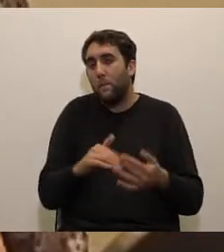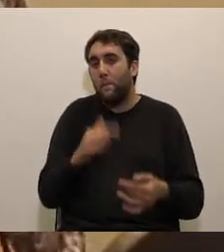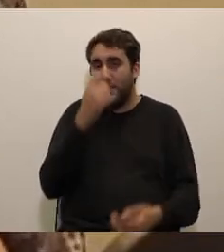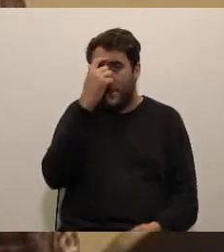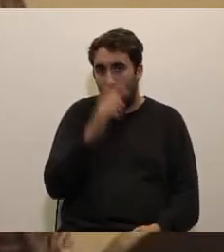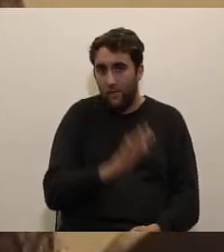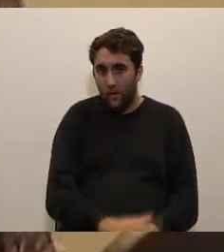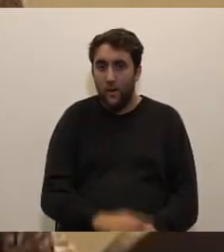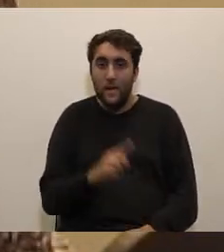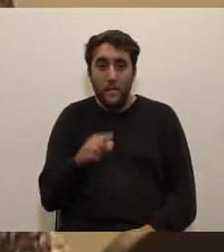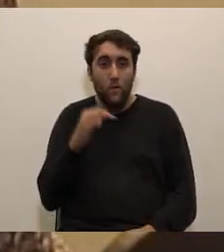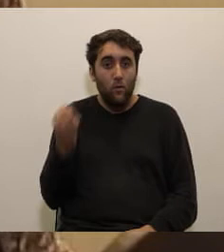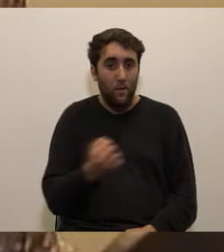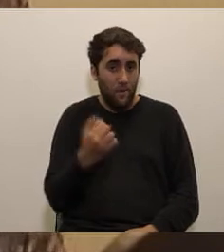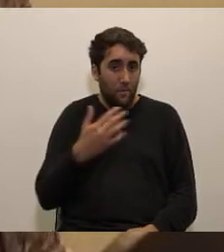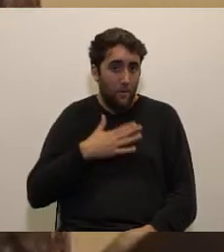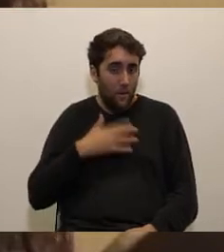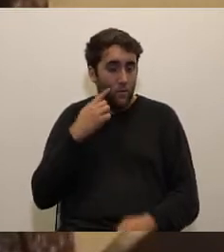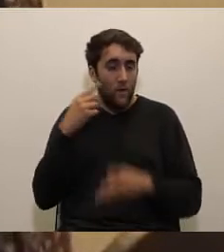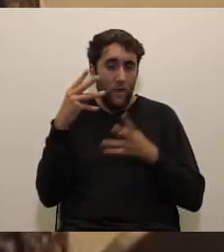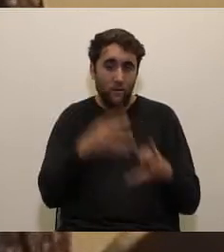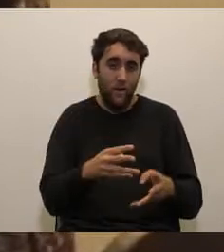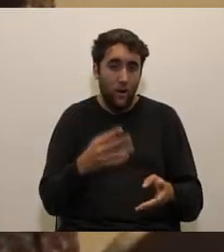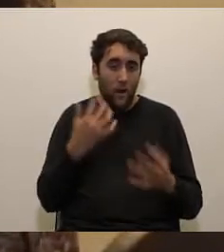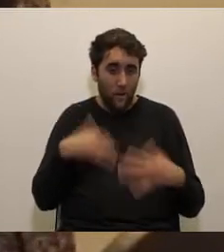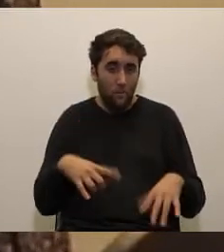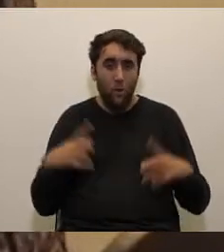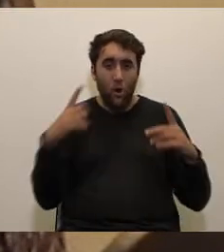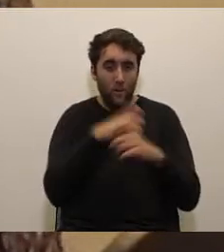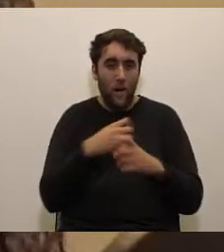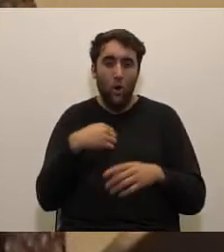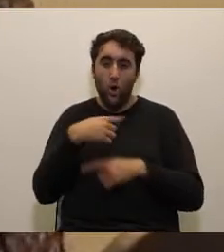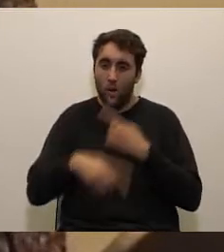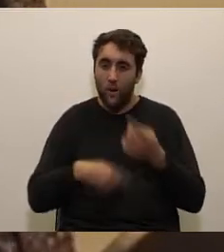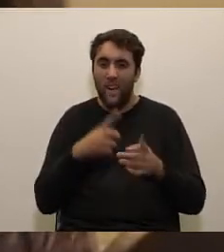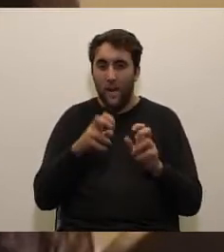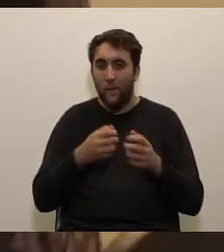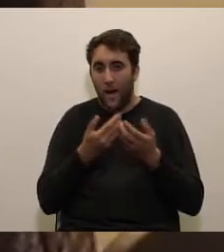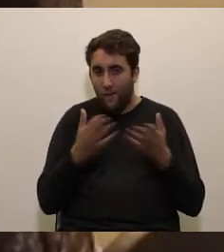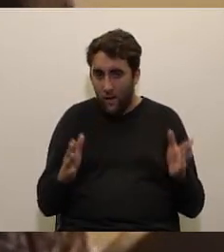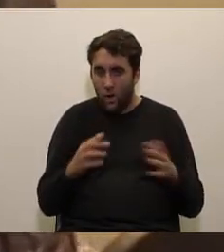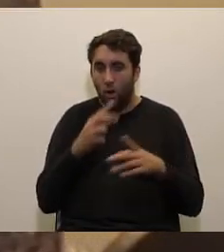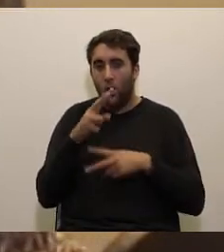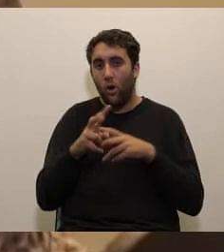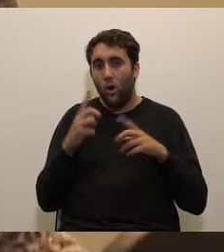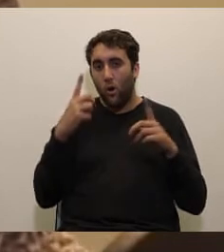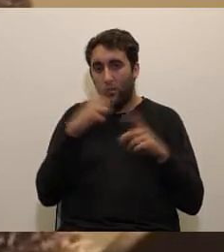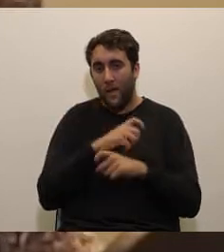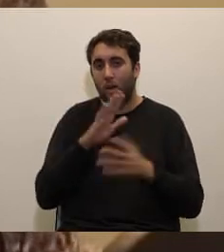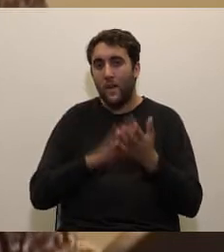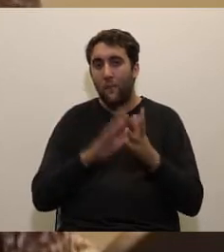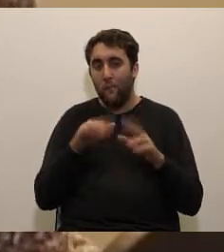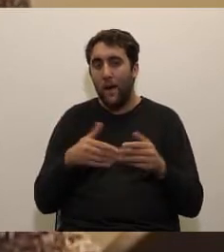es fundamental y es un desafío mantenerlo libre, mantenerlo abierto. Por supuesto que también cuente con un